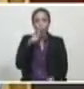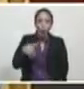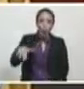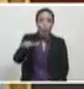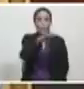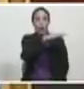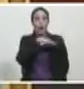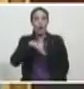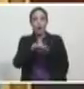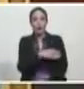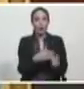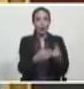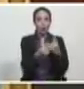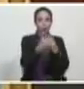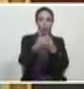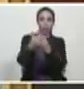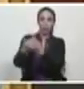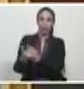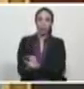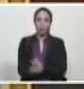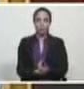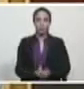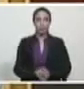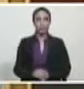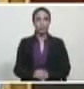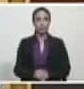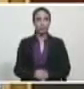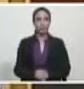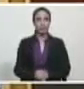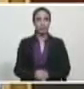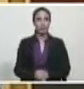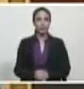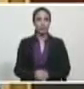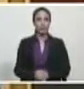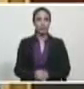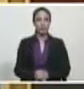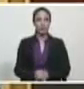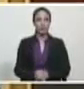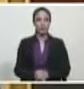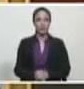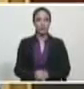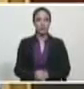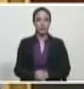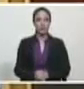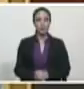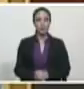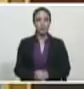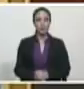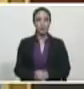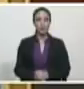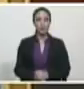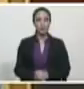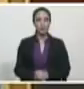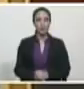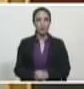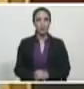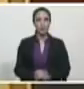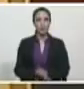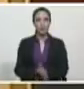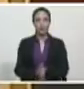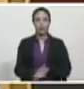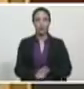No es contra Maduro, no. Es contra la propia existencia de la República como